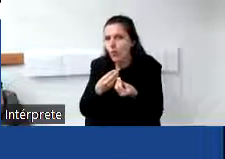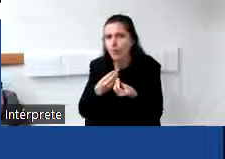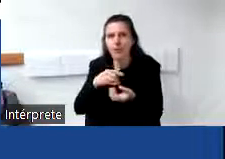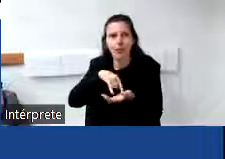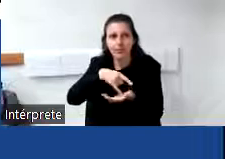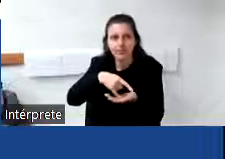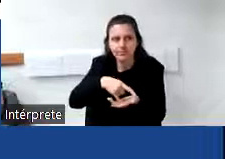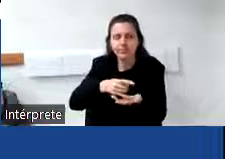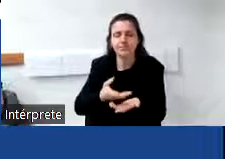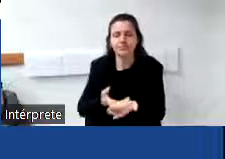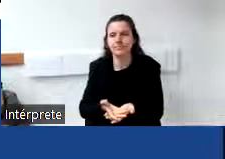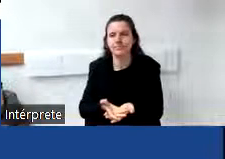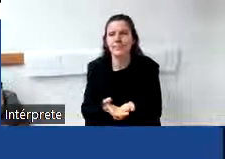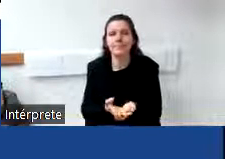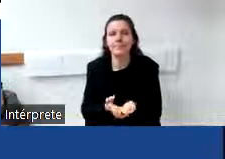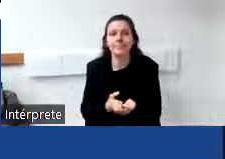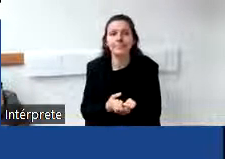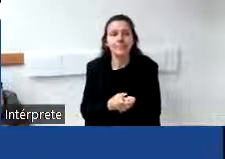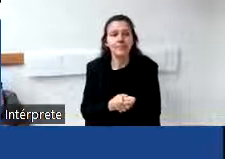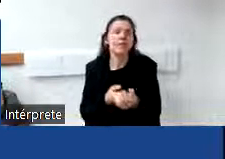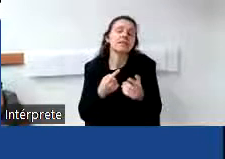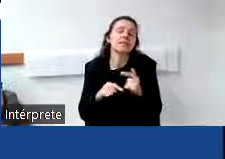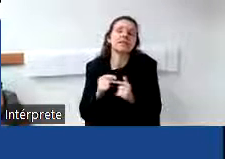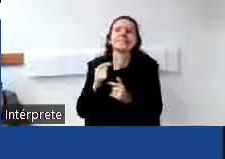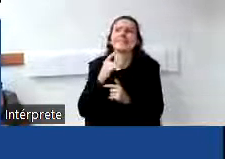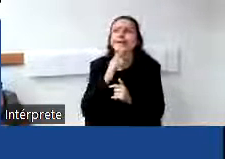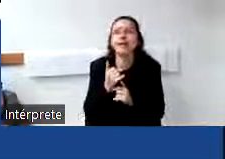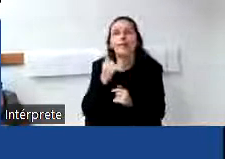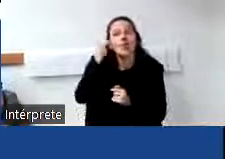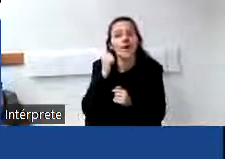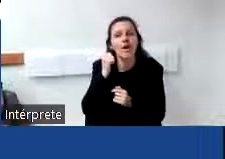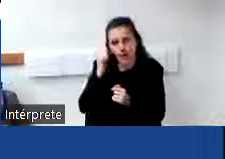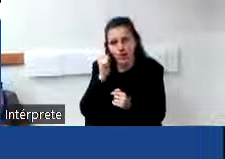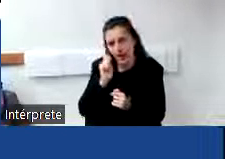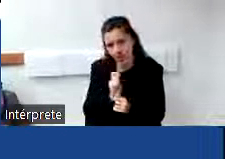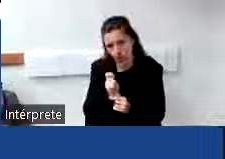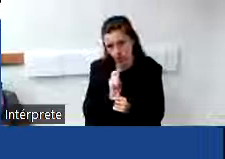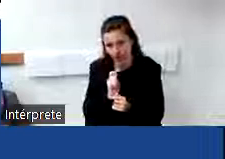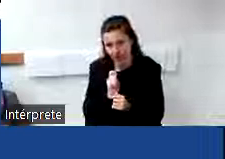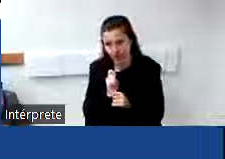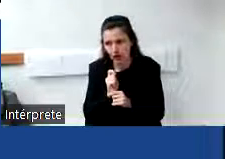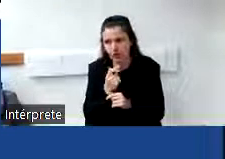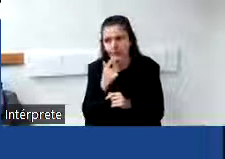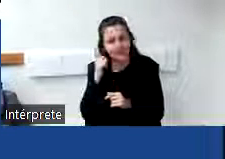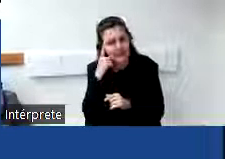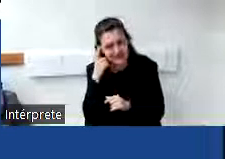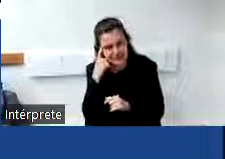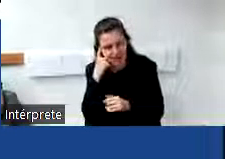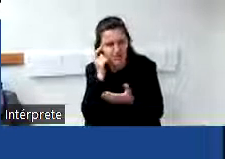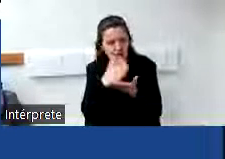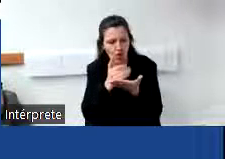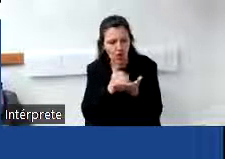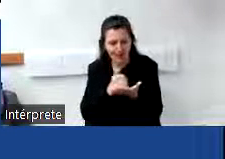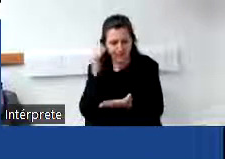el transporte que contemplan las personas? Y es, bueno, a ver, ¿tenemos nosotros en el departamento algún transporte